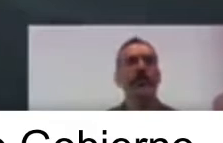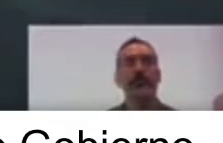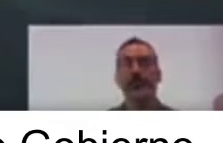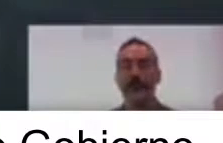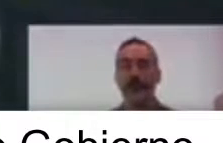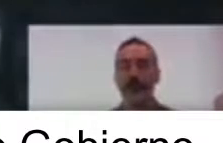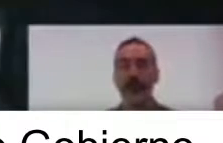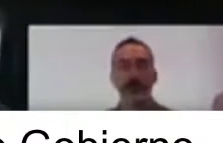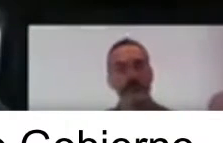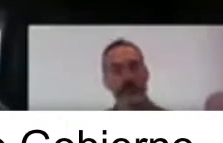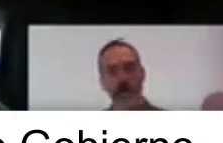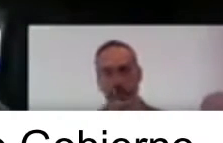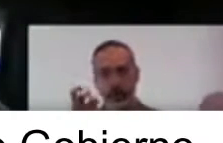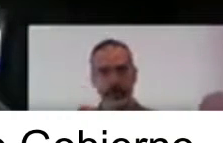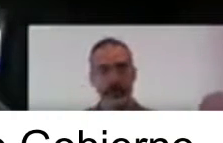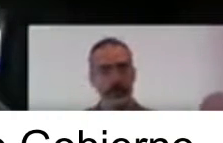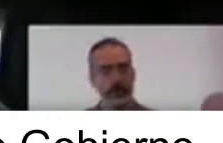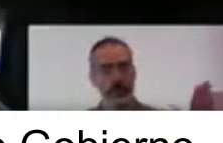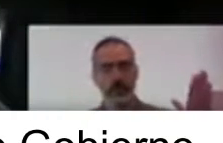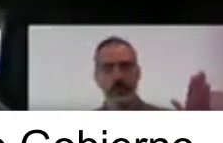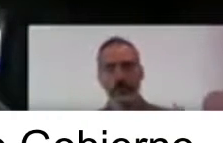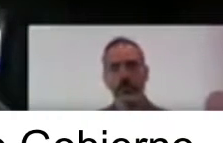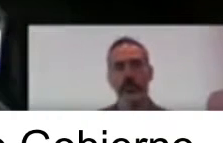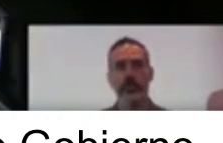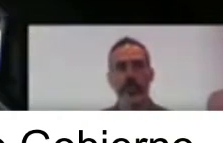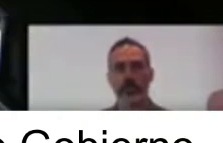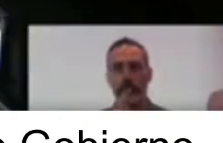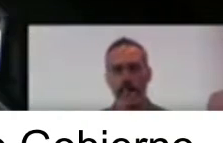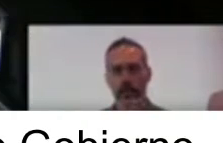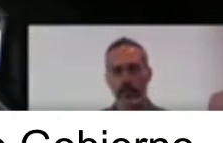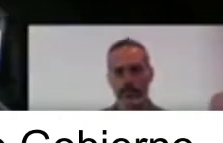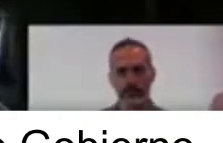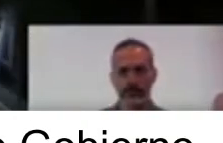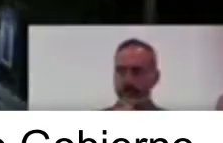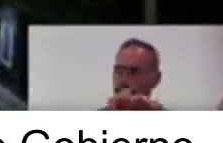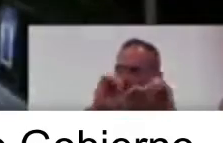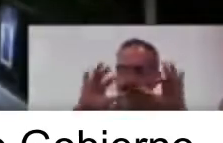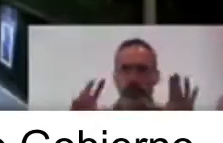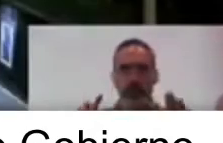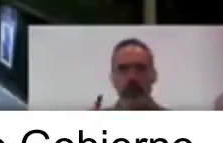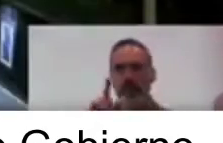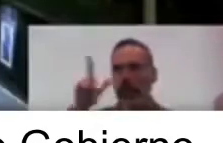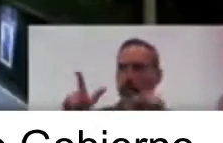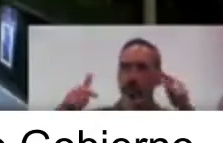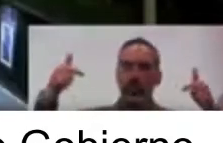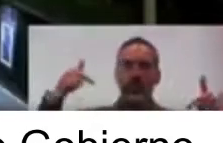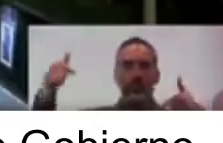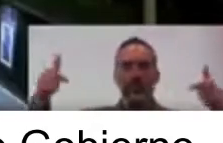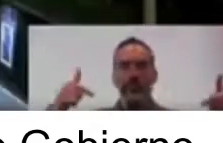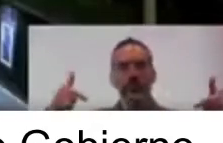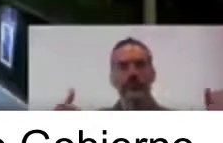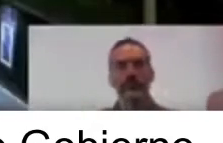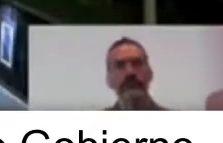Prometimos una mejor ciudad iluminada y hemos intervenido más de 40,000 puntos de